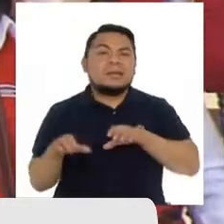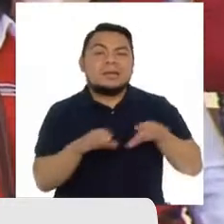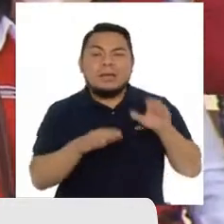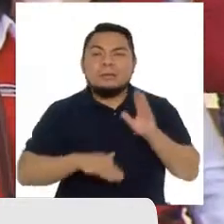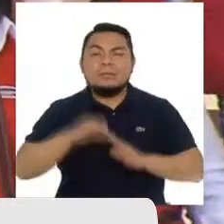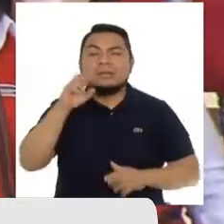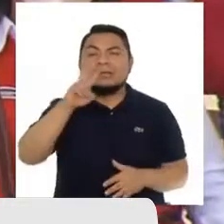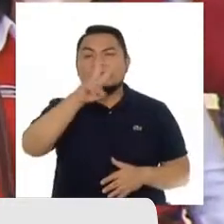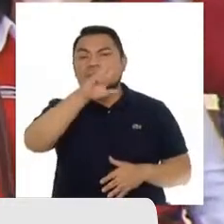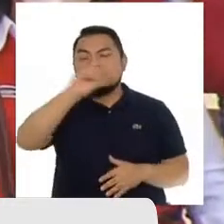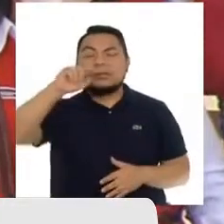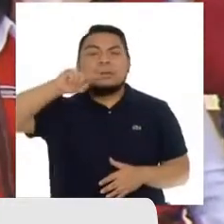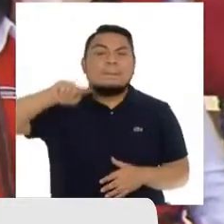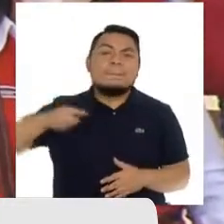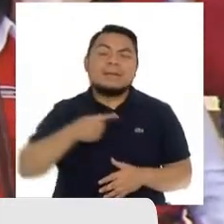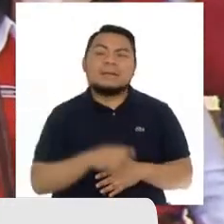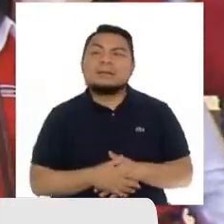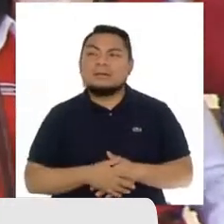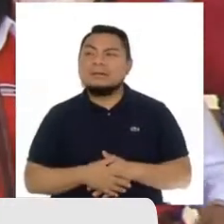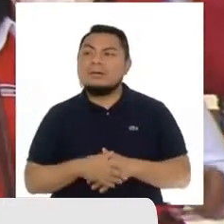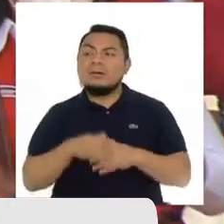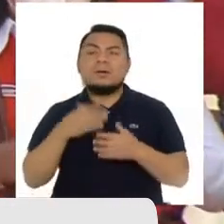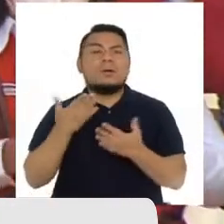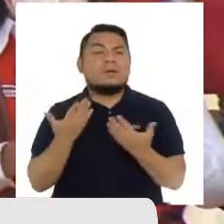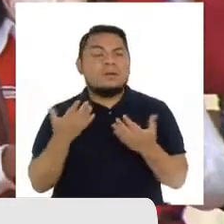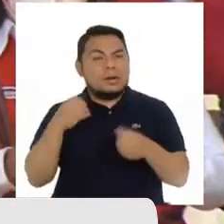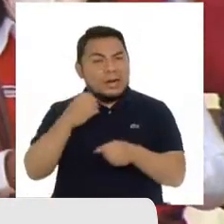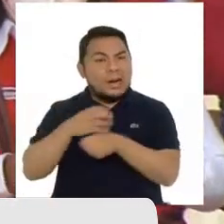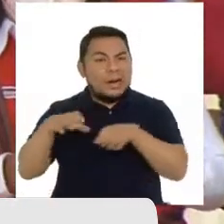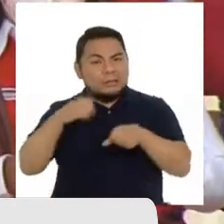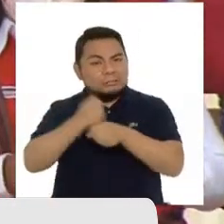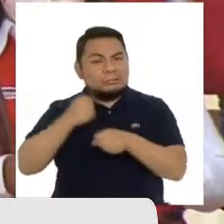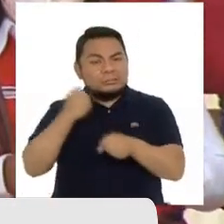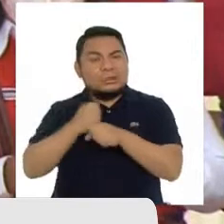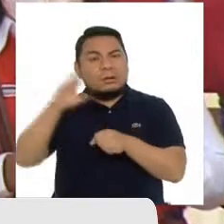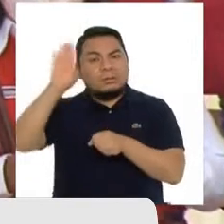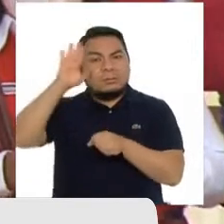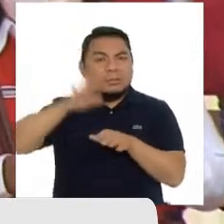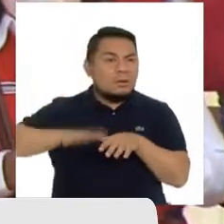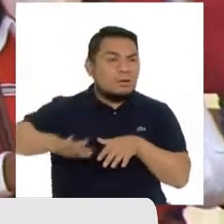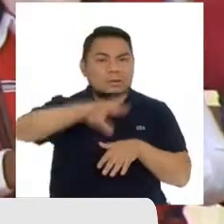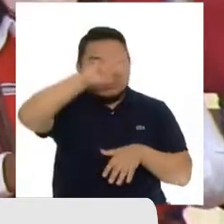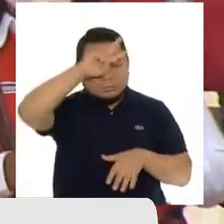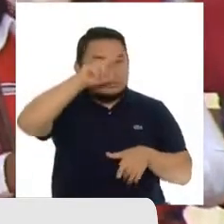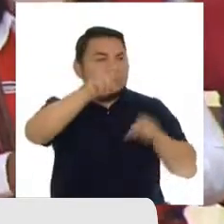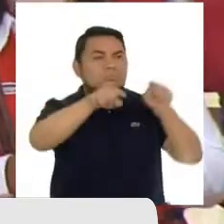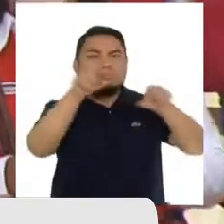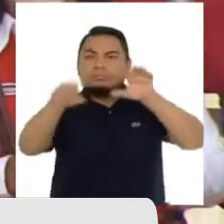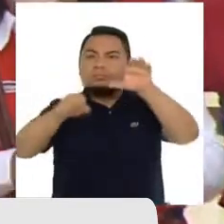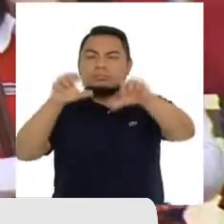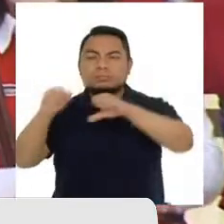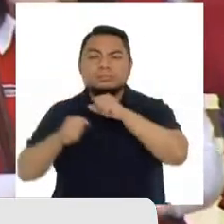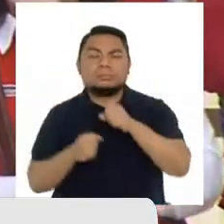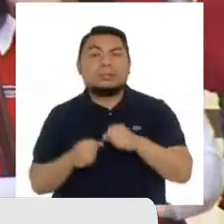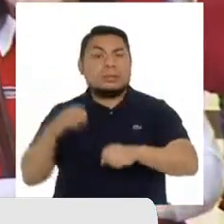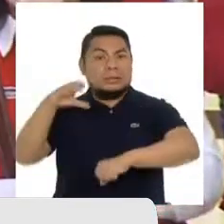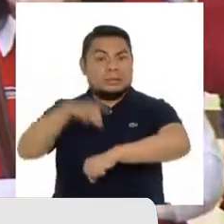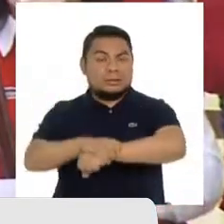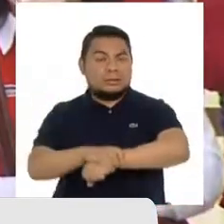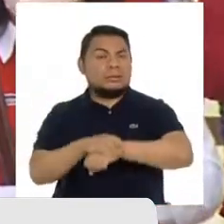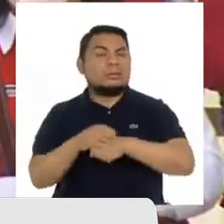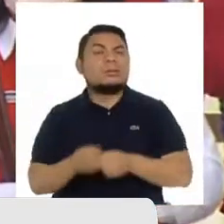de 200.000 operaciones policiales a nivel nacional donde fueron detenidos